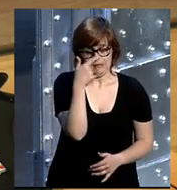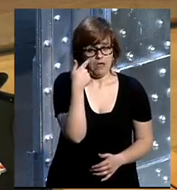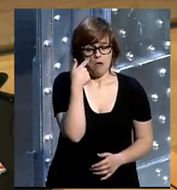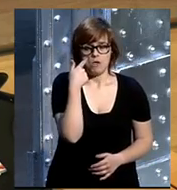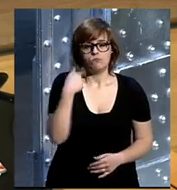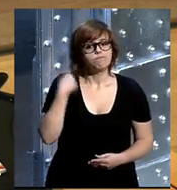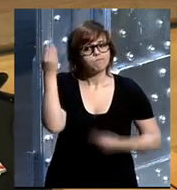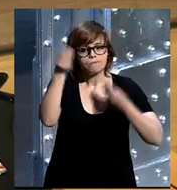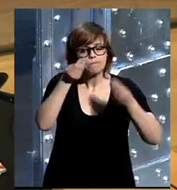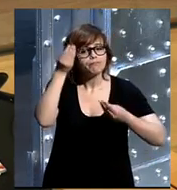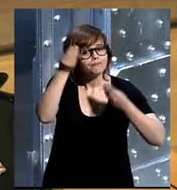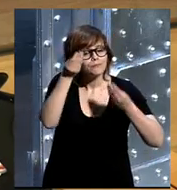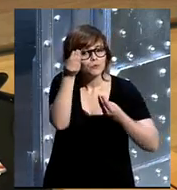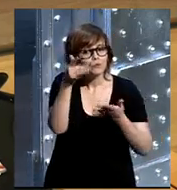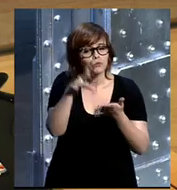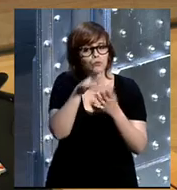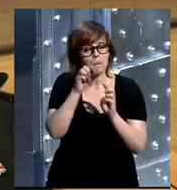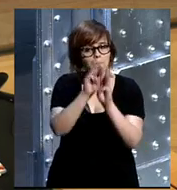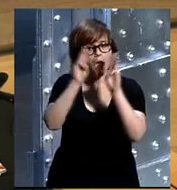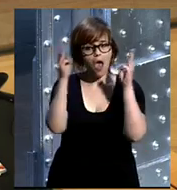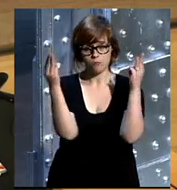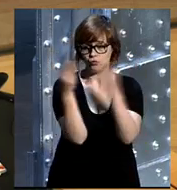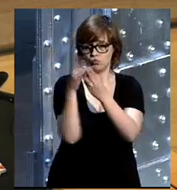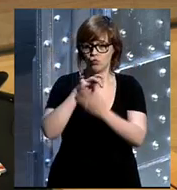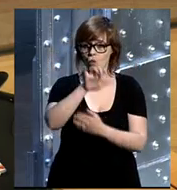que que en el Parlamento Europeo